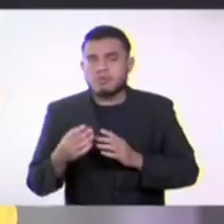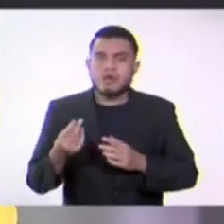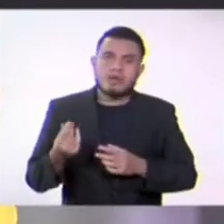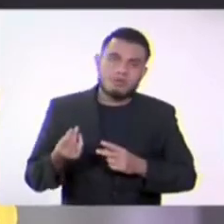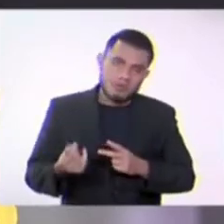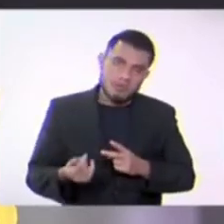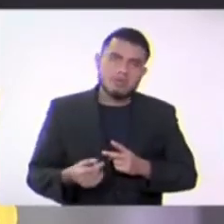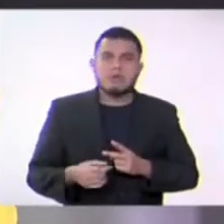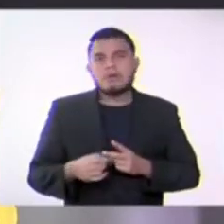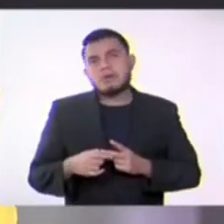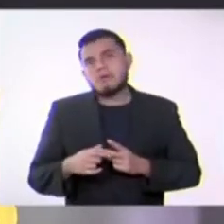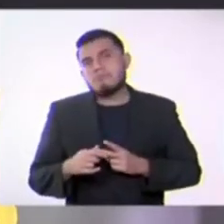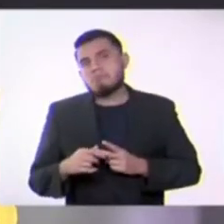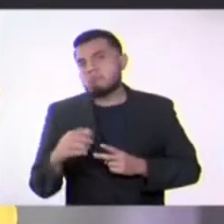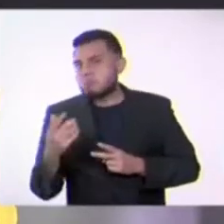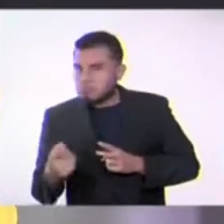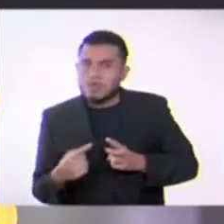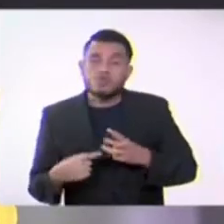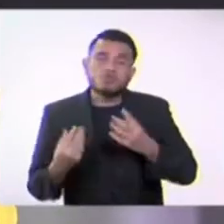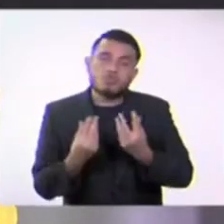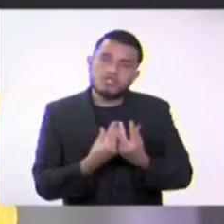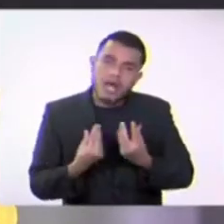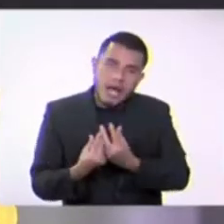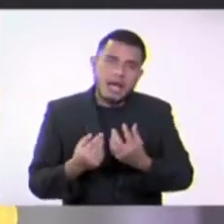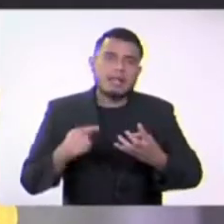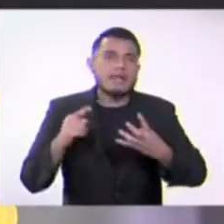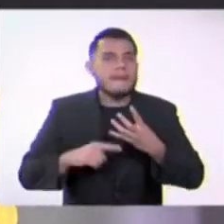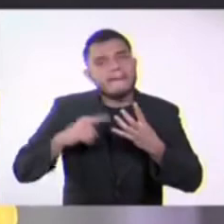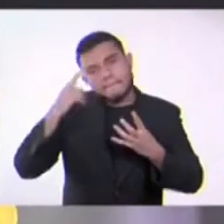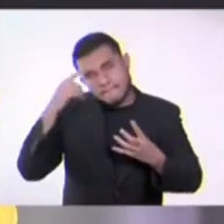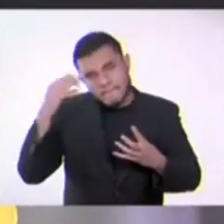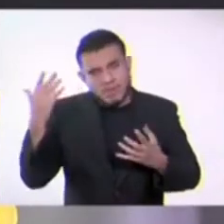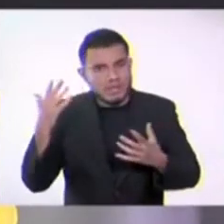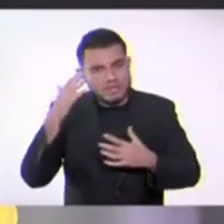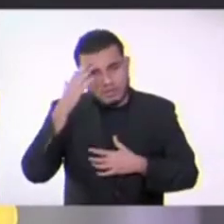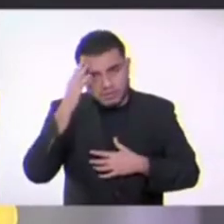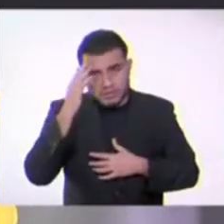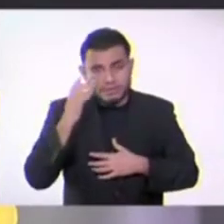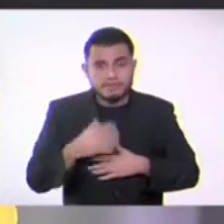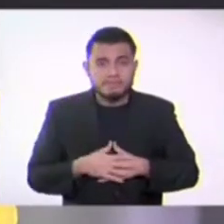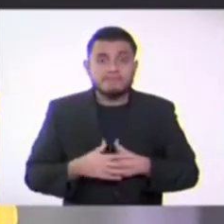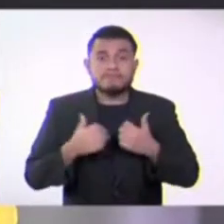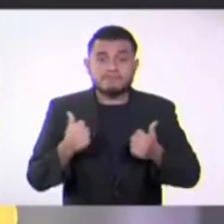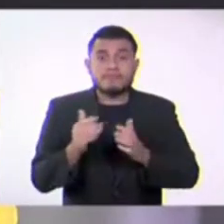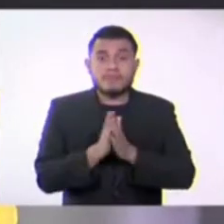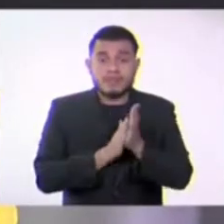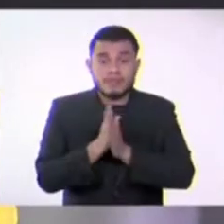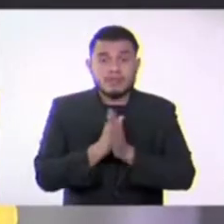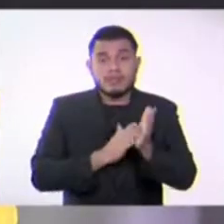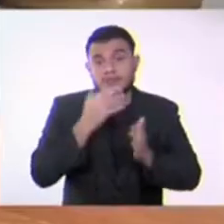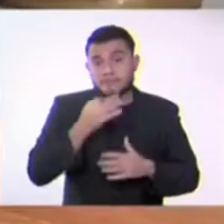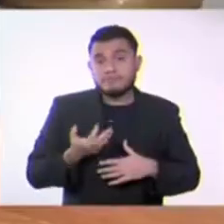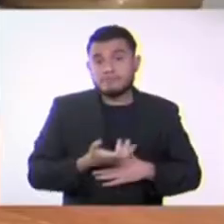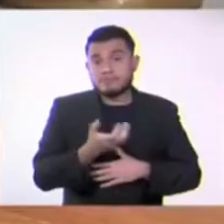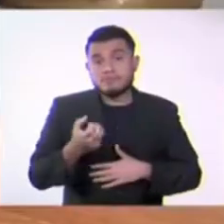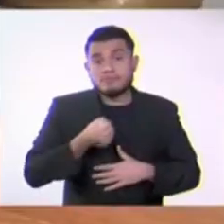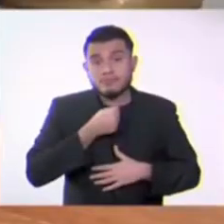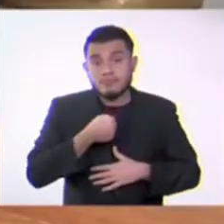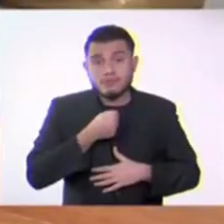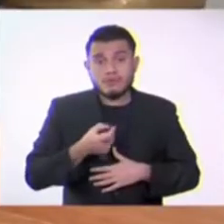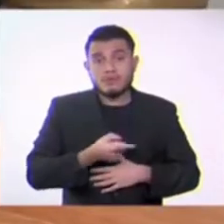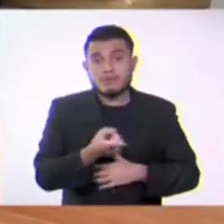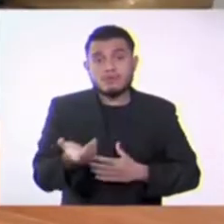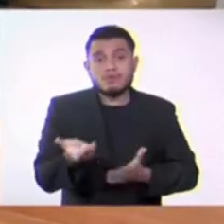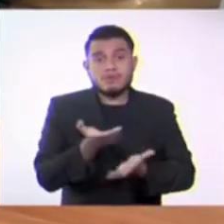económicos, rasgos sociales, políticos. Bien, interesante toda la información que nos está brindando